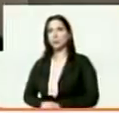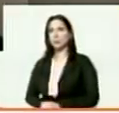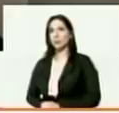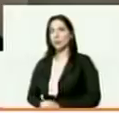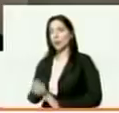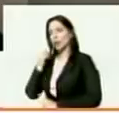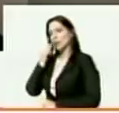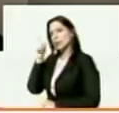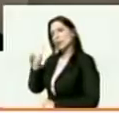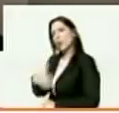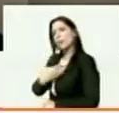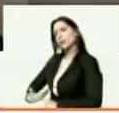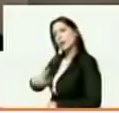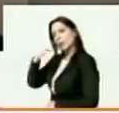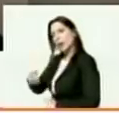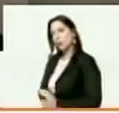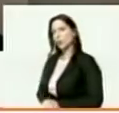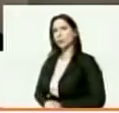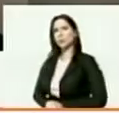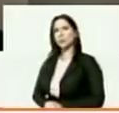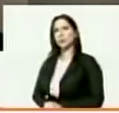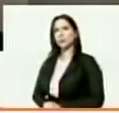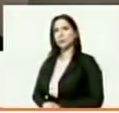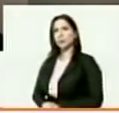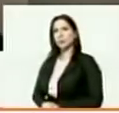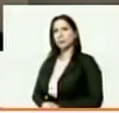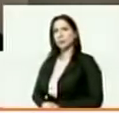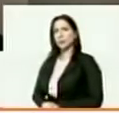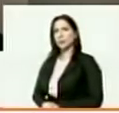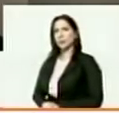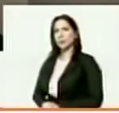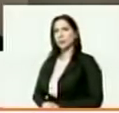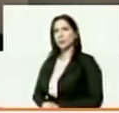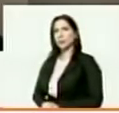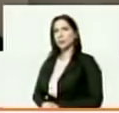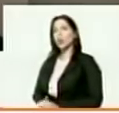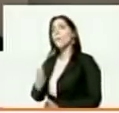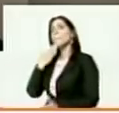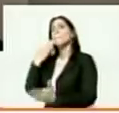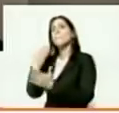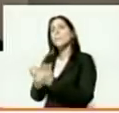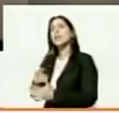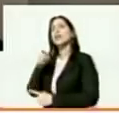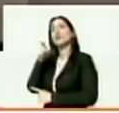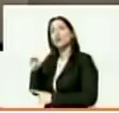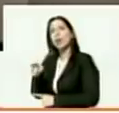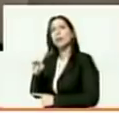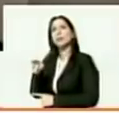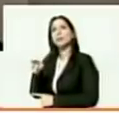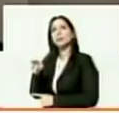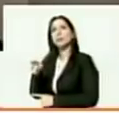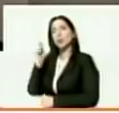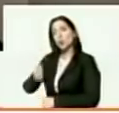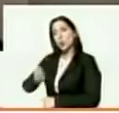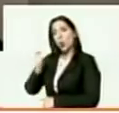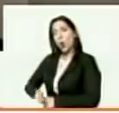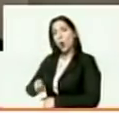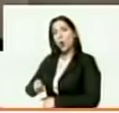Señor presidente Nicolás Maduro, Rigan Despignes de TRT World, ¿está pidiendo usted a la Corte